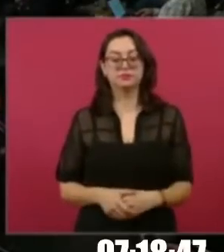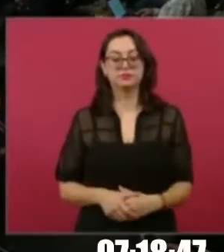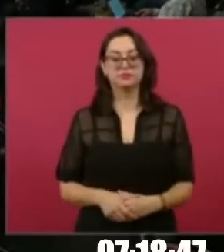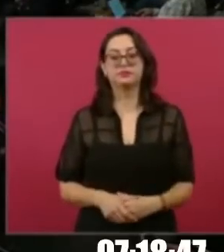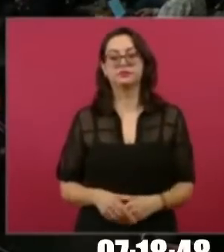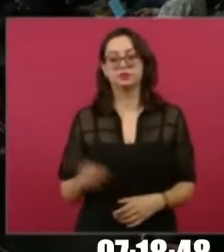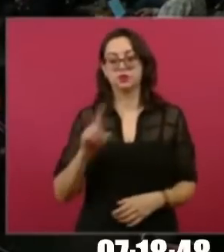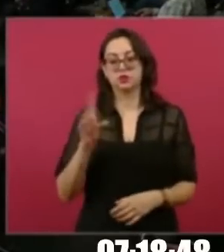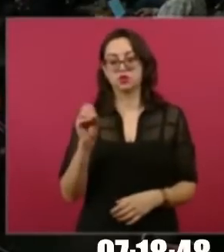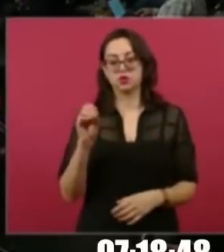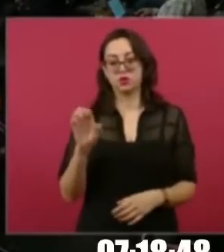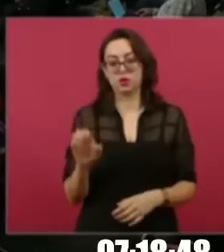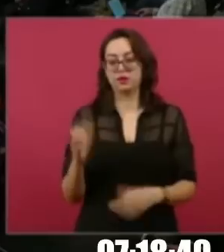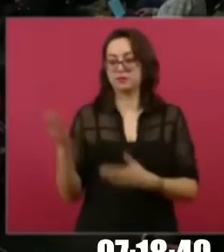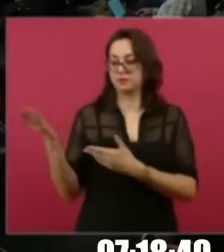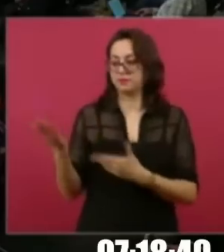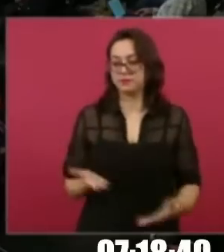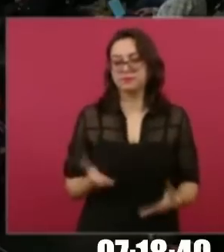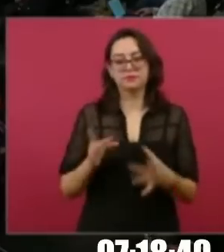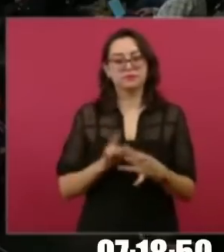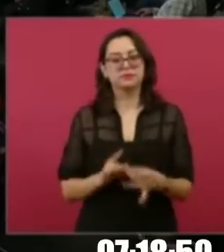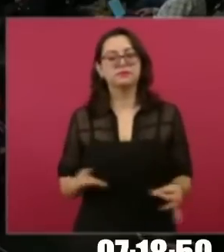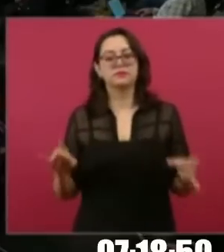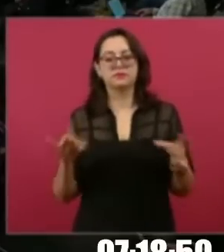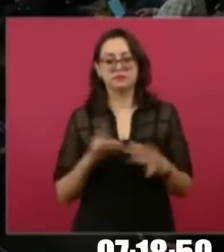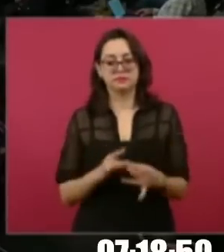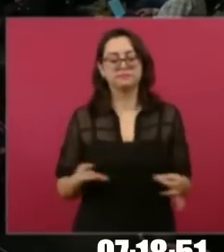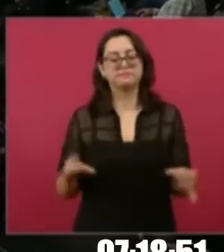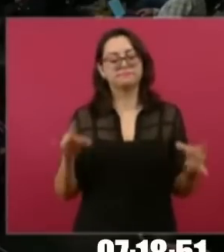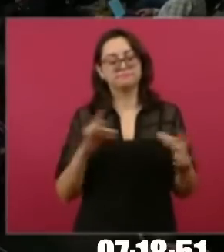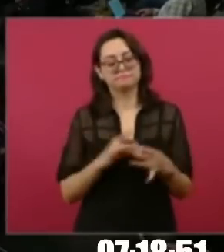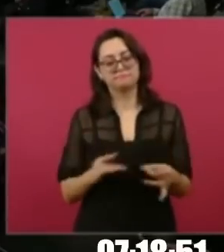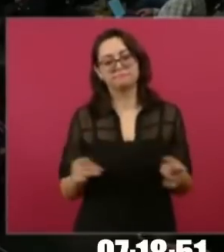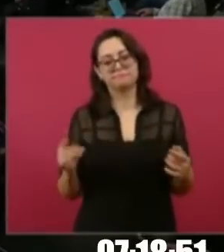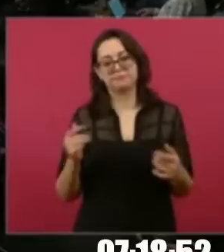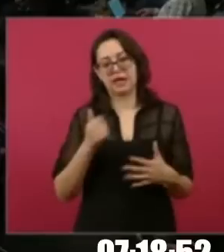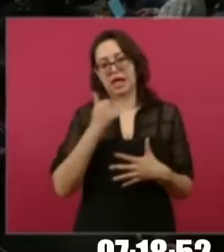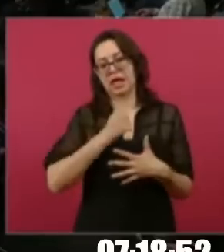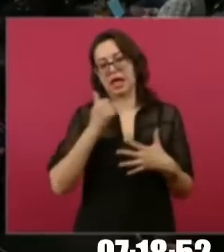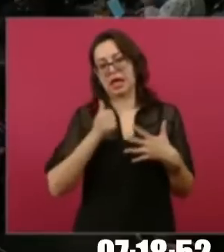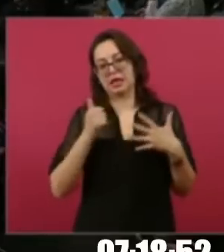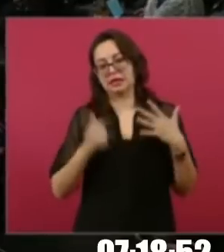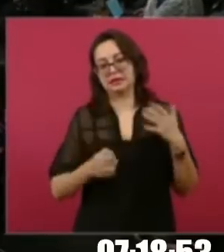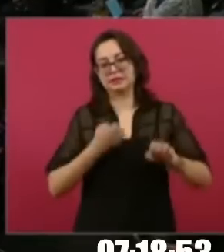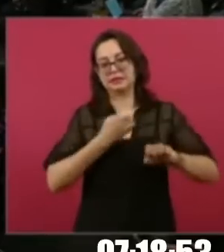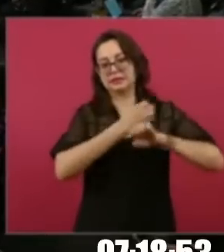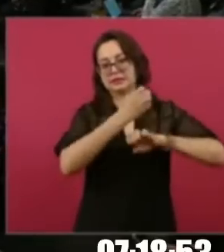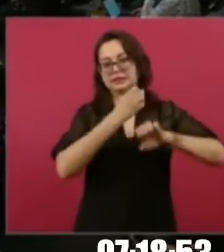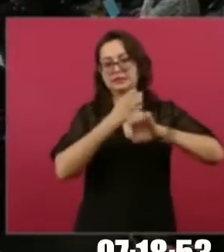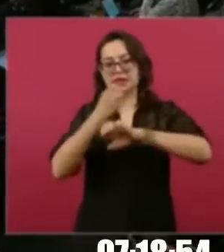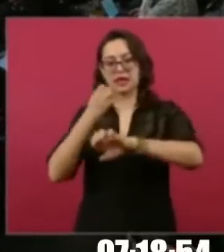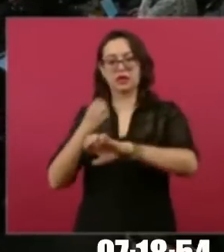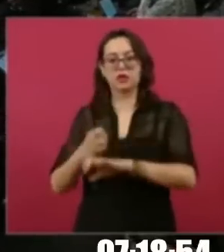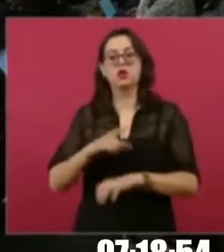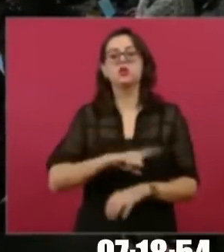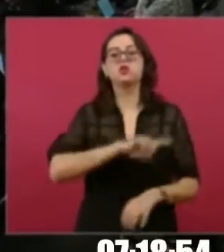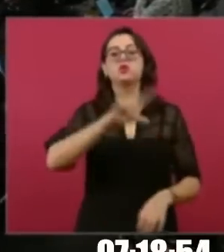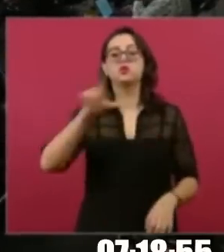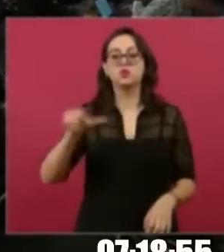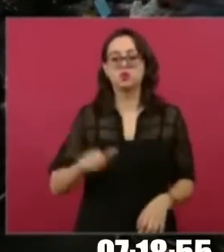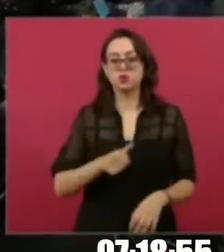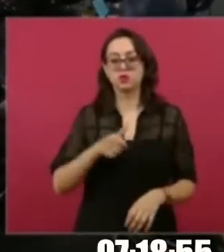Robledo va a explicar y desde luego vamos a escuchar a los gobernadores